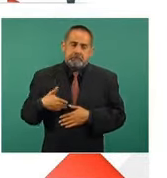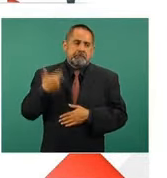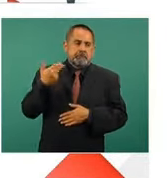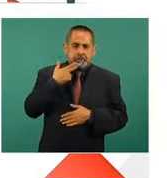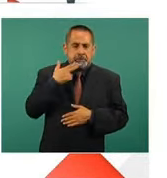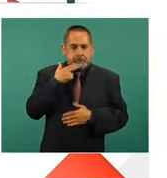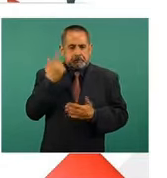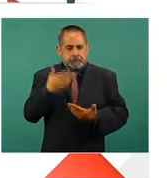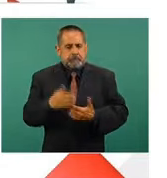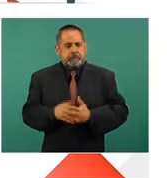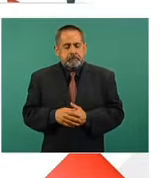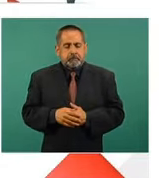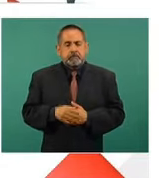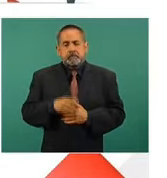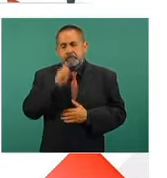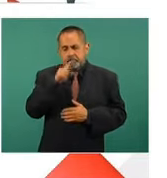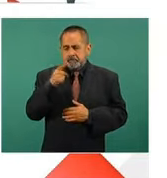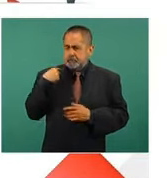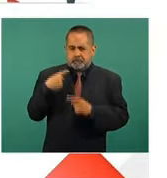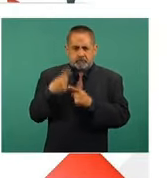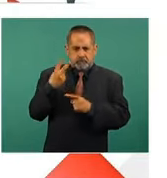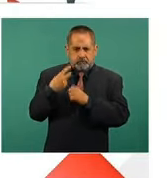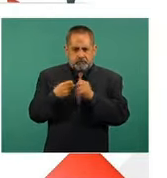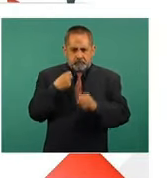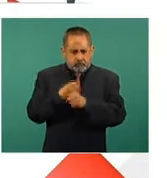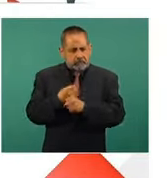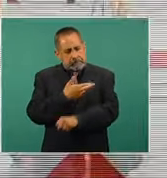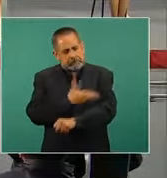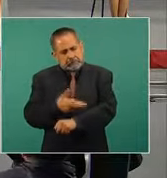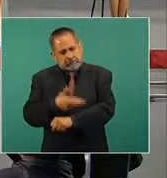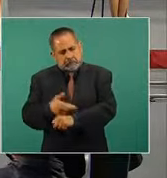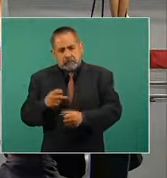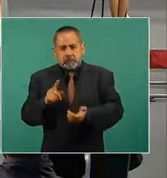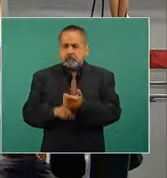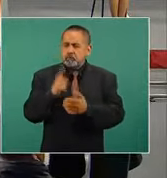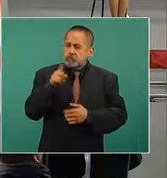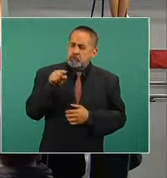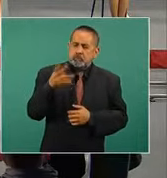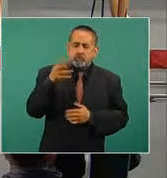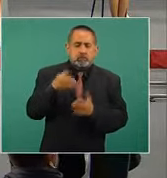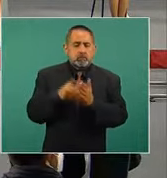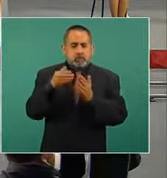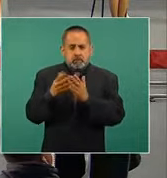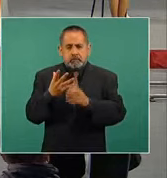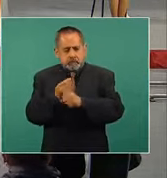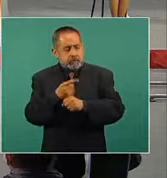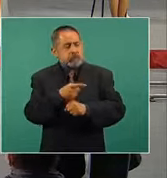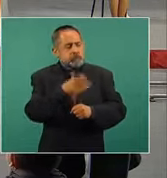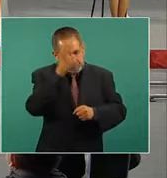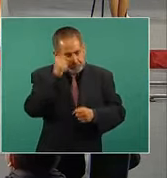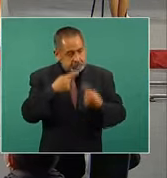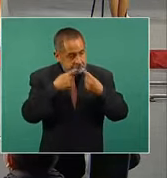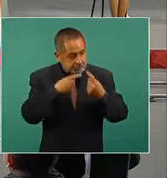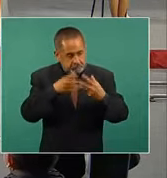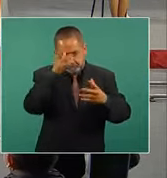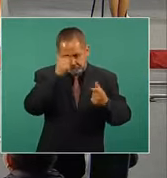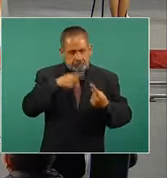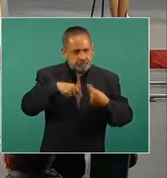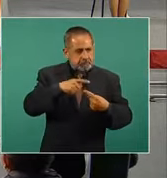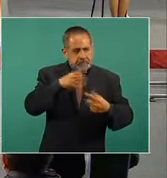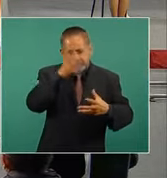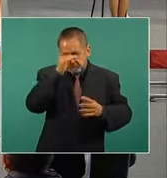programa. Y finalmente, en estos 2 años hemos operado 1.4 millones de reestructuras en todas las modalidades